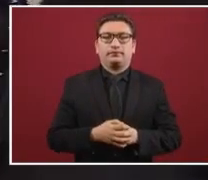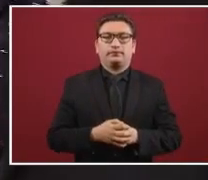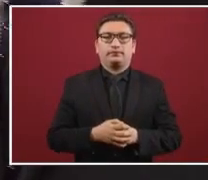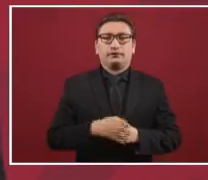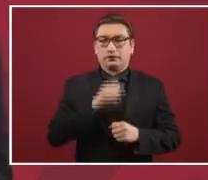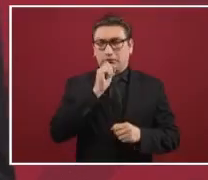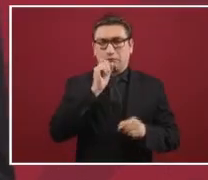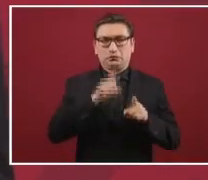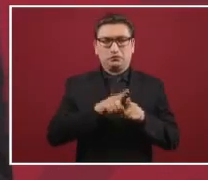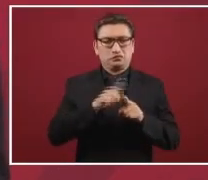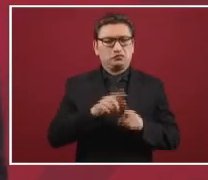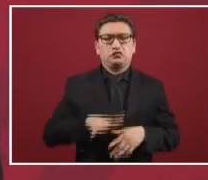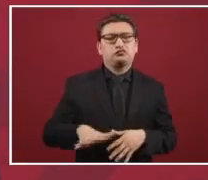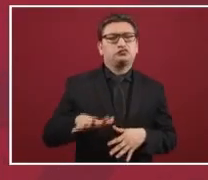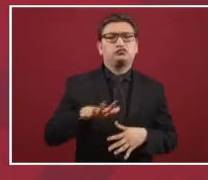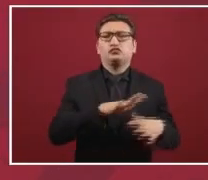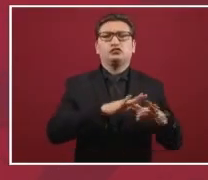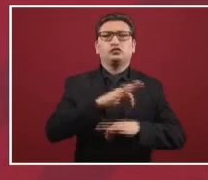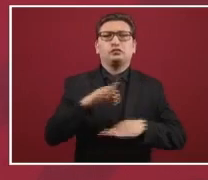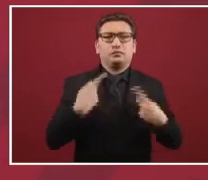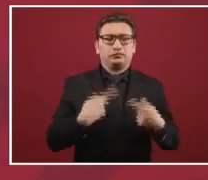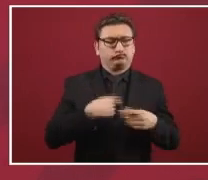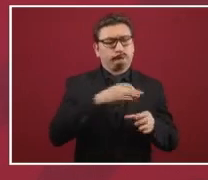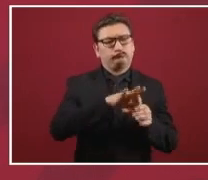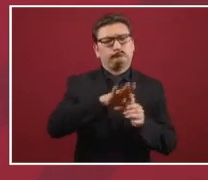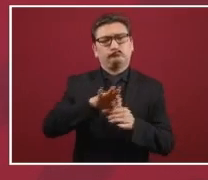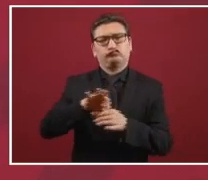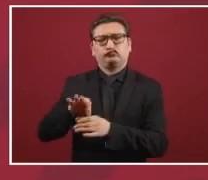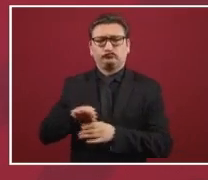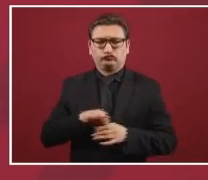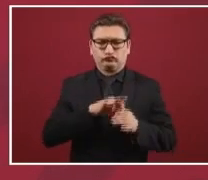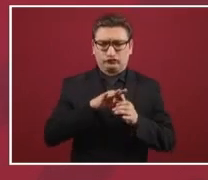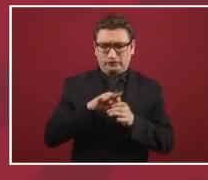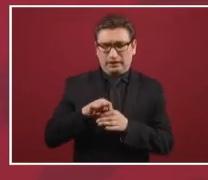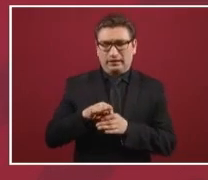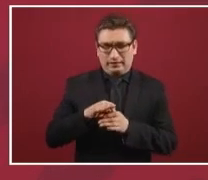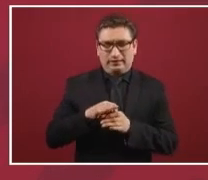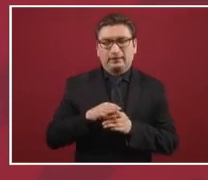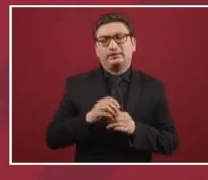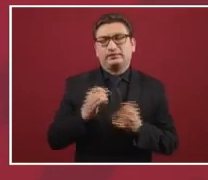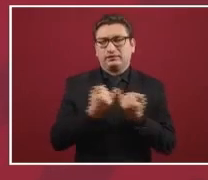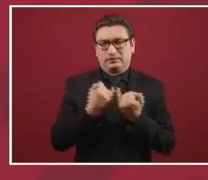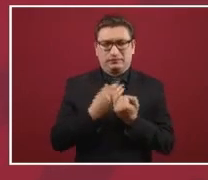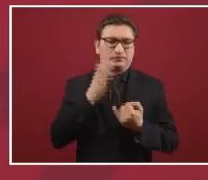tener mayoría en el Congreso.